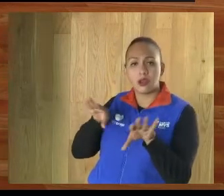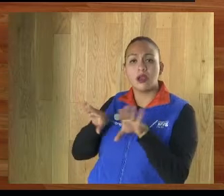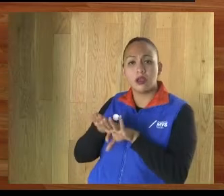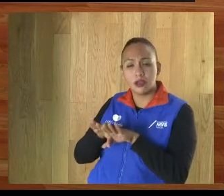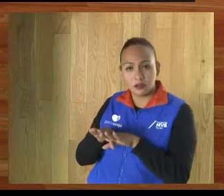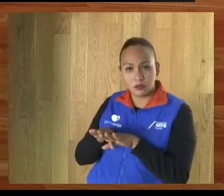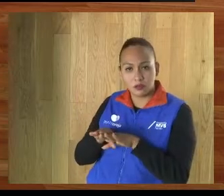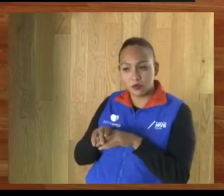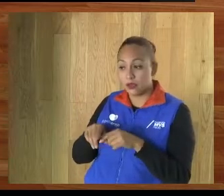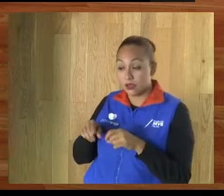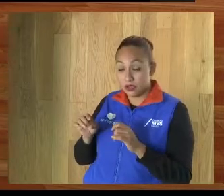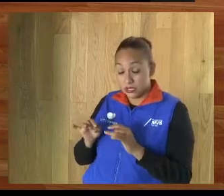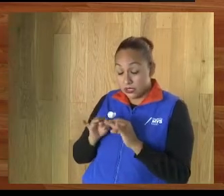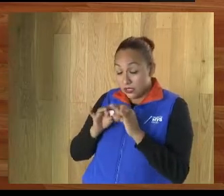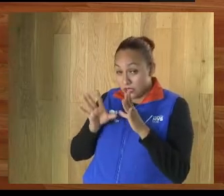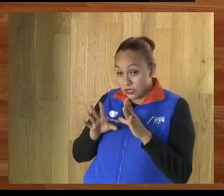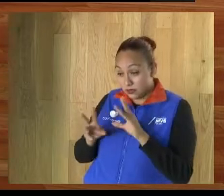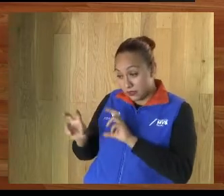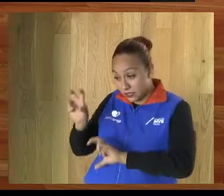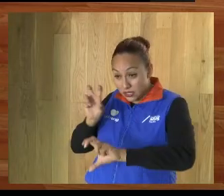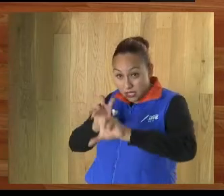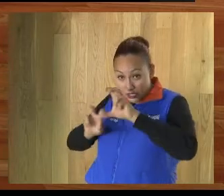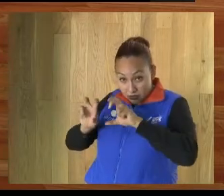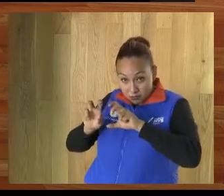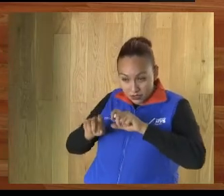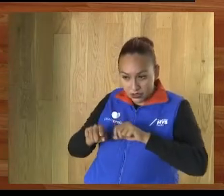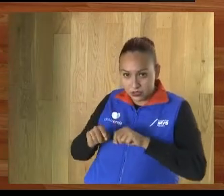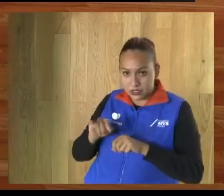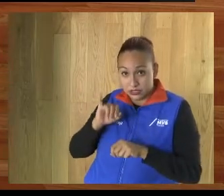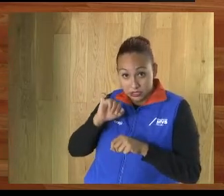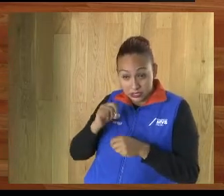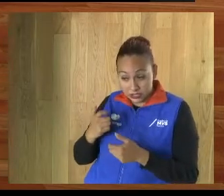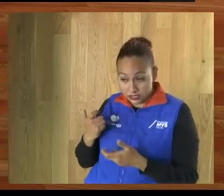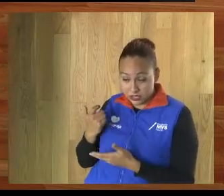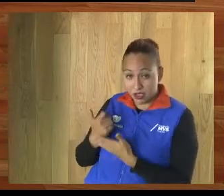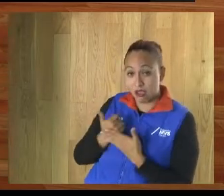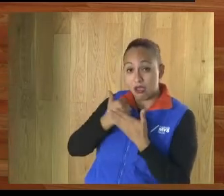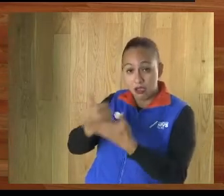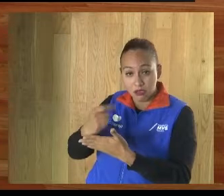idoneidad si a la hora de invertir tienen alguna preferencia en sostenibilidad.